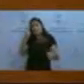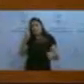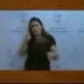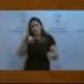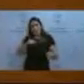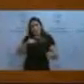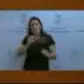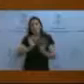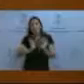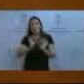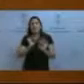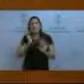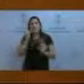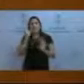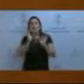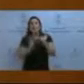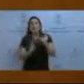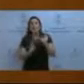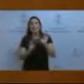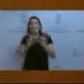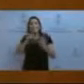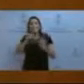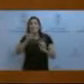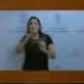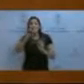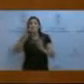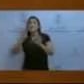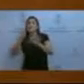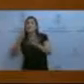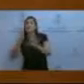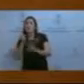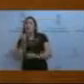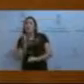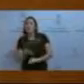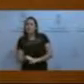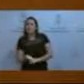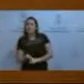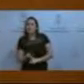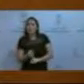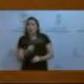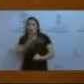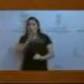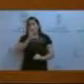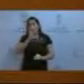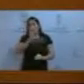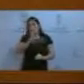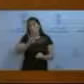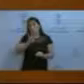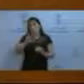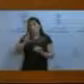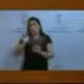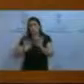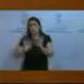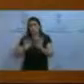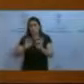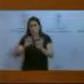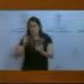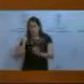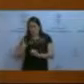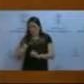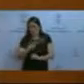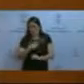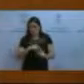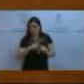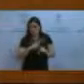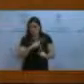de actividad de Asturias en 2029? Pues mire, se lo voy a decir yo, en el 42%, con diferencia a la peor del país. Y divergiendo sobre comunidades que hoy están mal